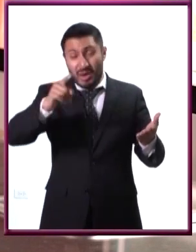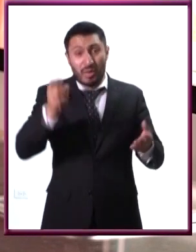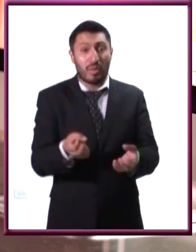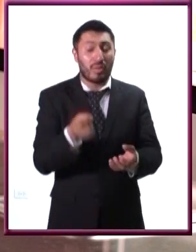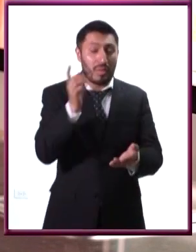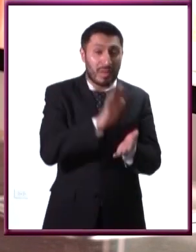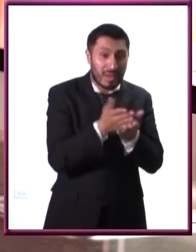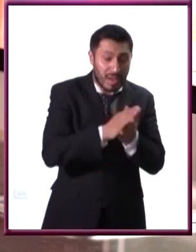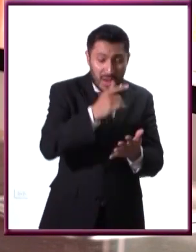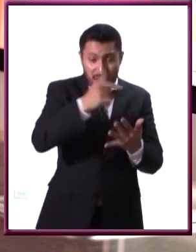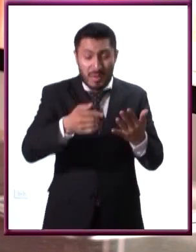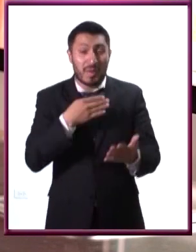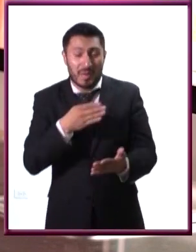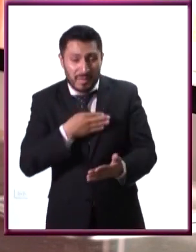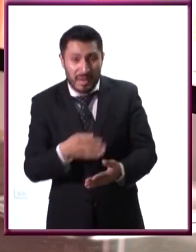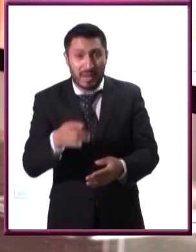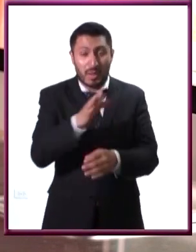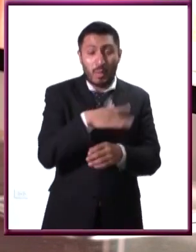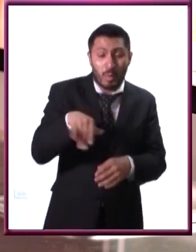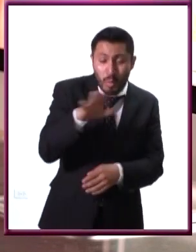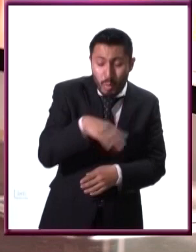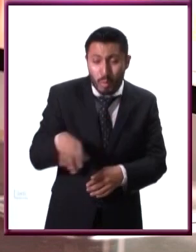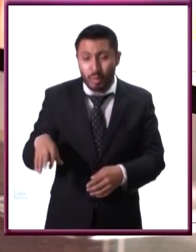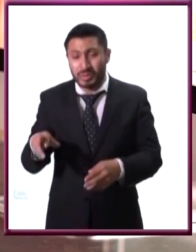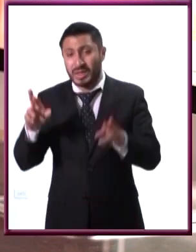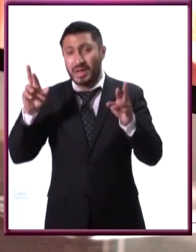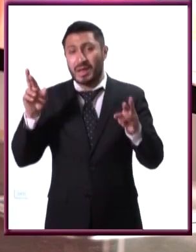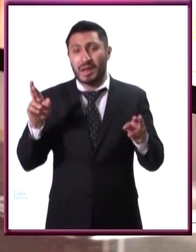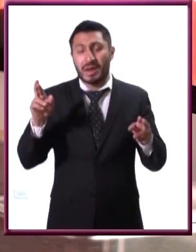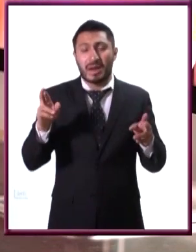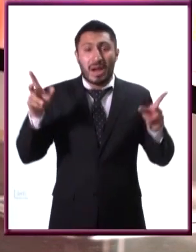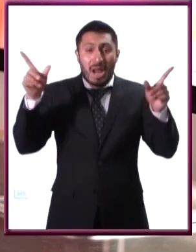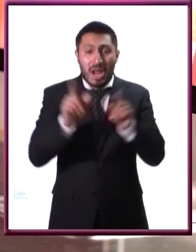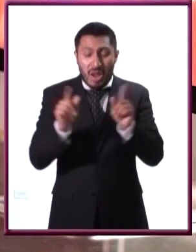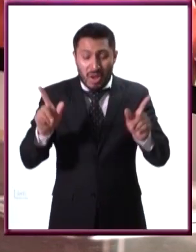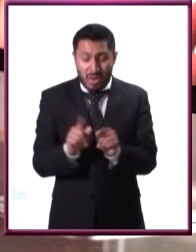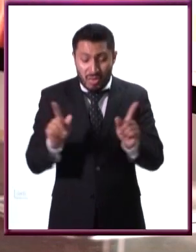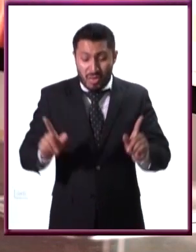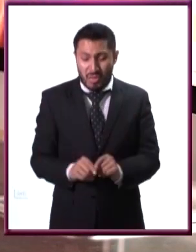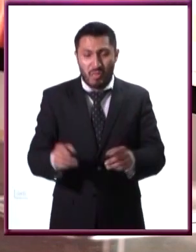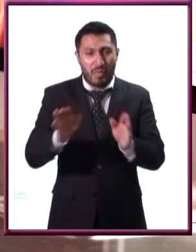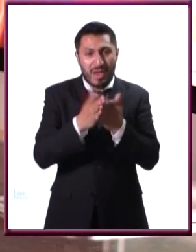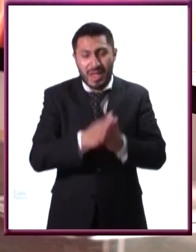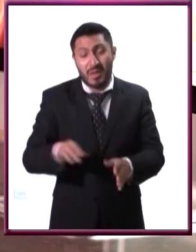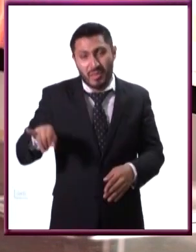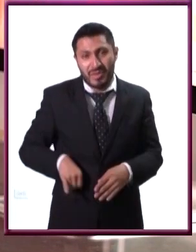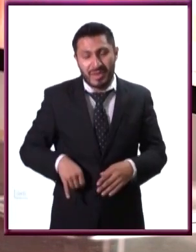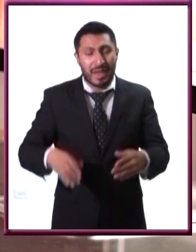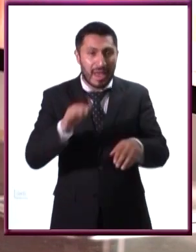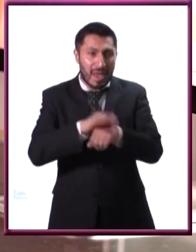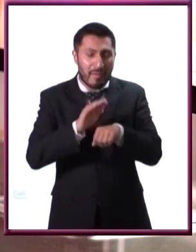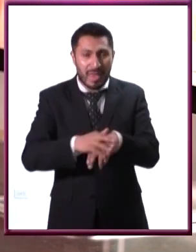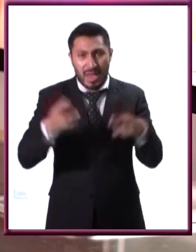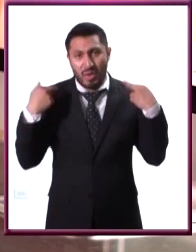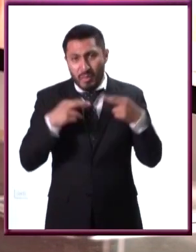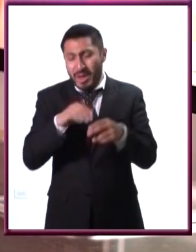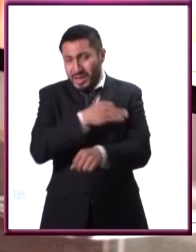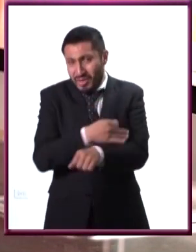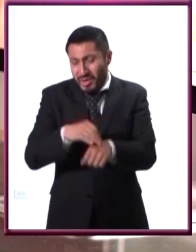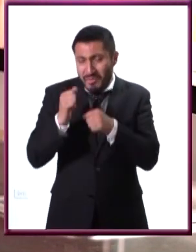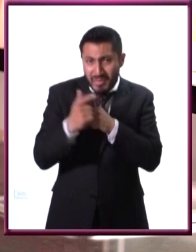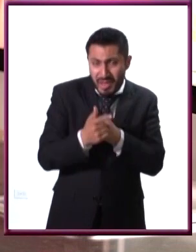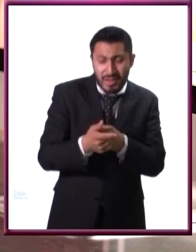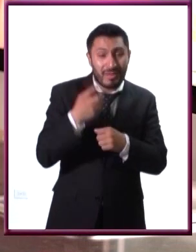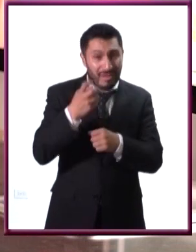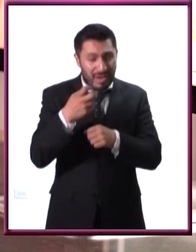por ejemplo pueden buscar reseñas de libros, bueno, ya sea con amigos, con profesores, con